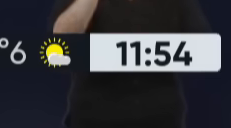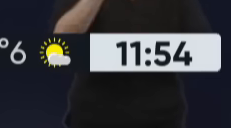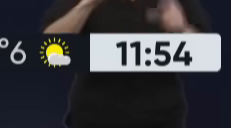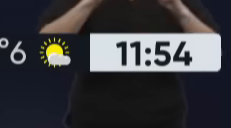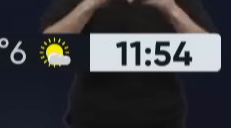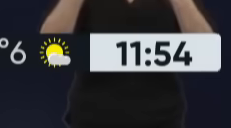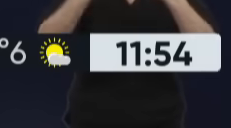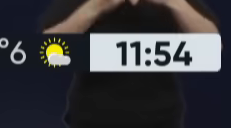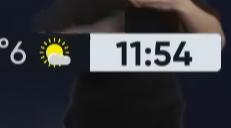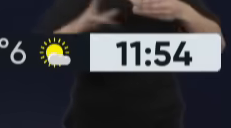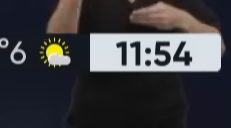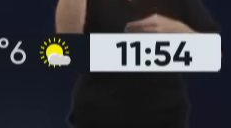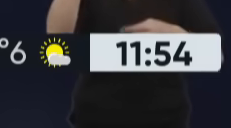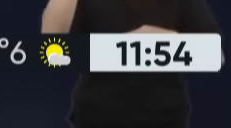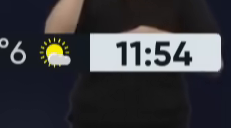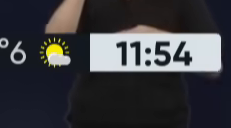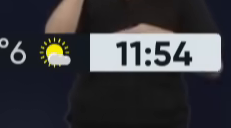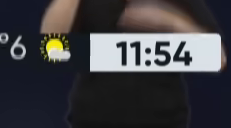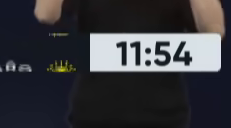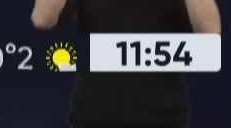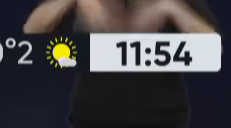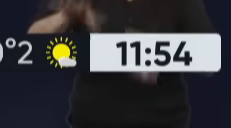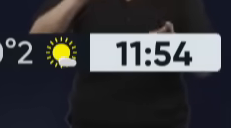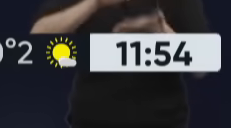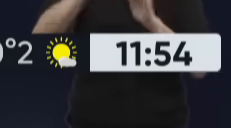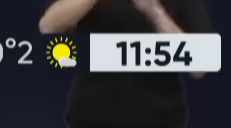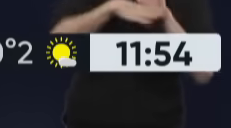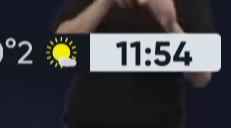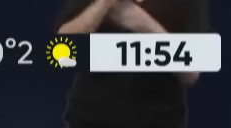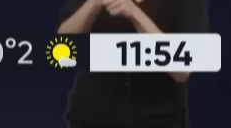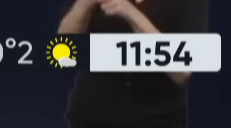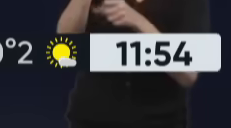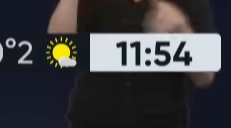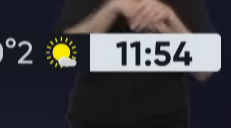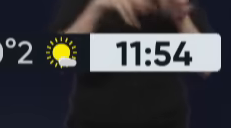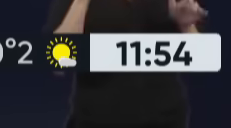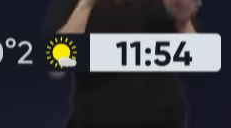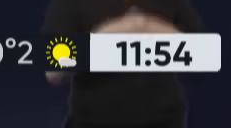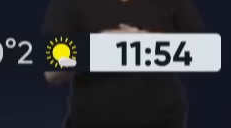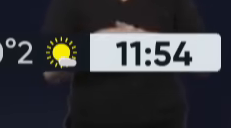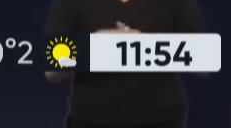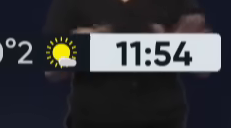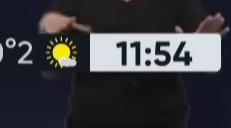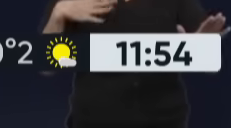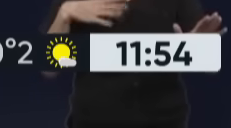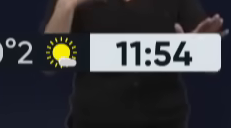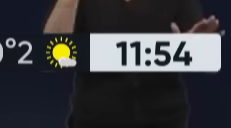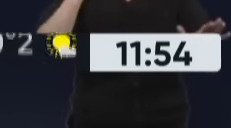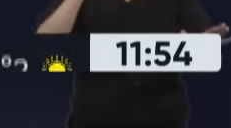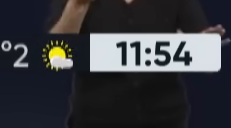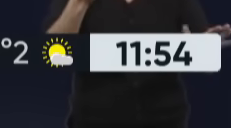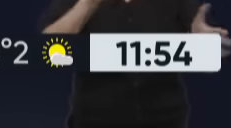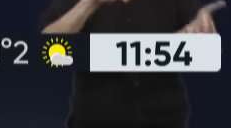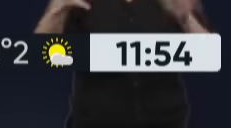que hoy, si el calendario no me falla, estamos a 29 de mayo, así que todavía estamos a 48 horas y un poquito